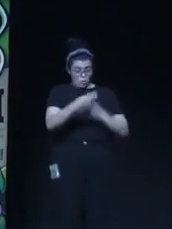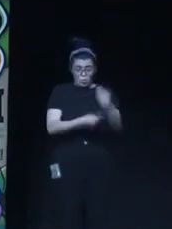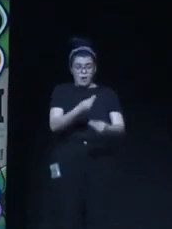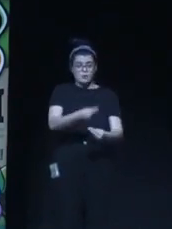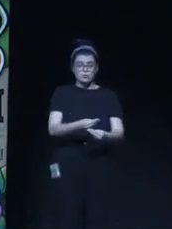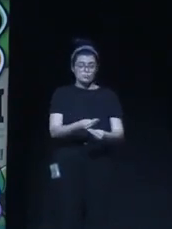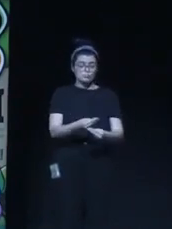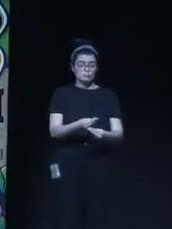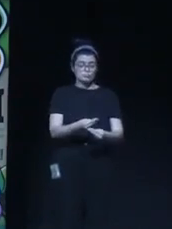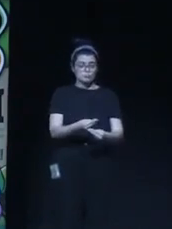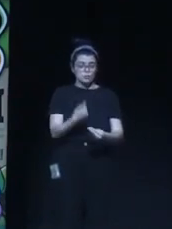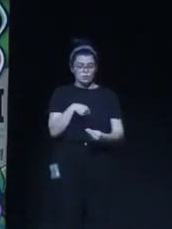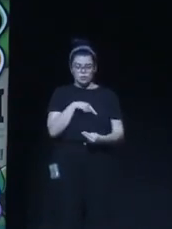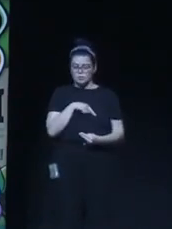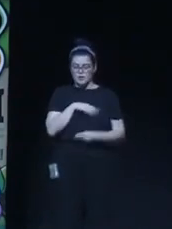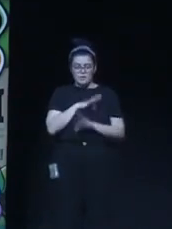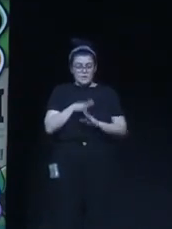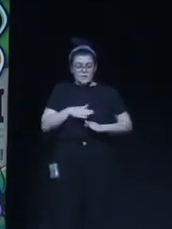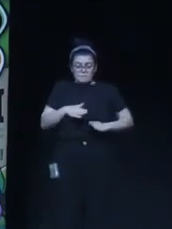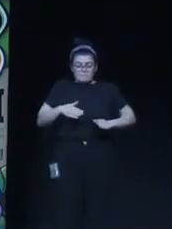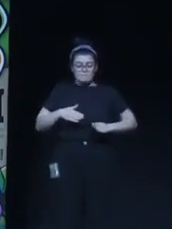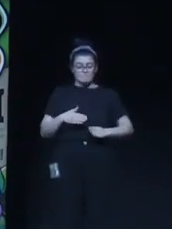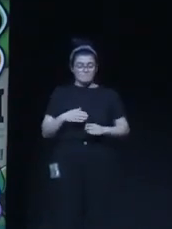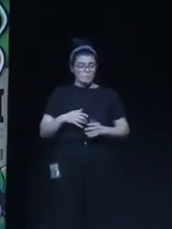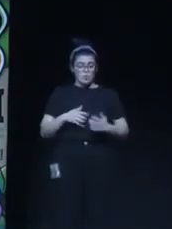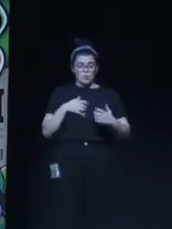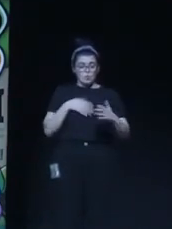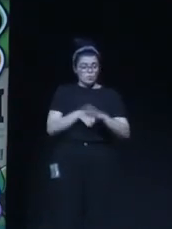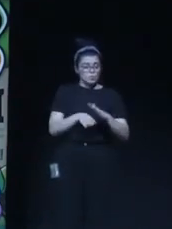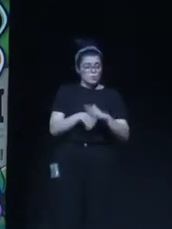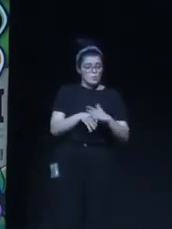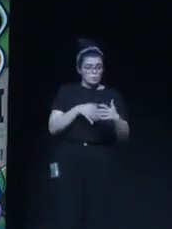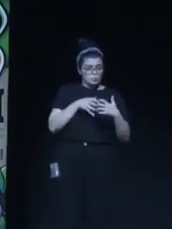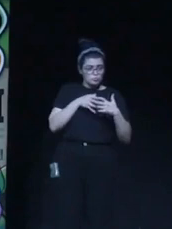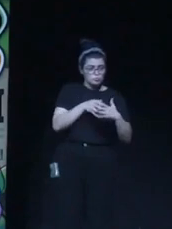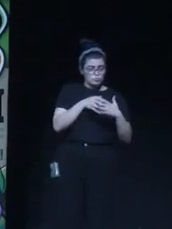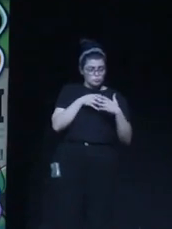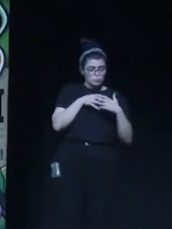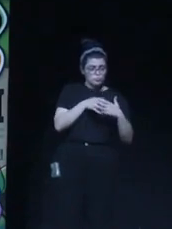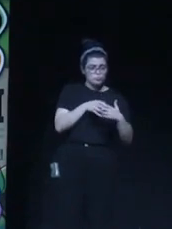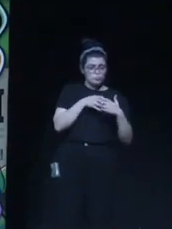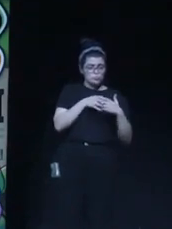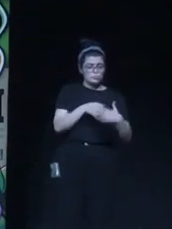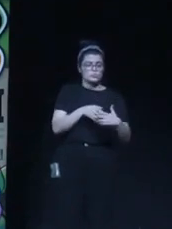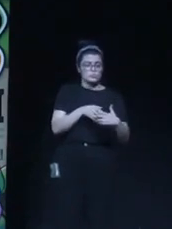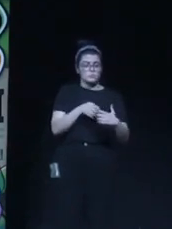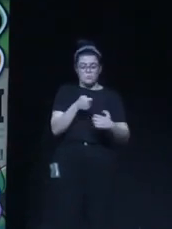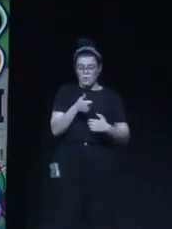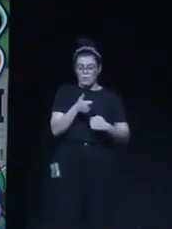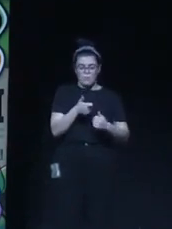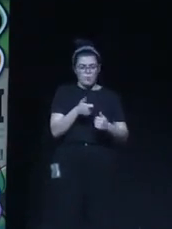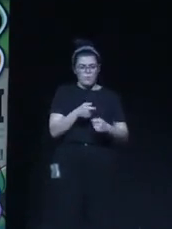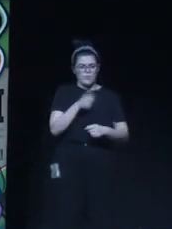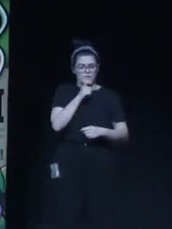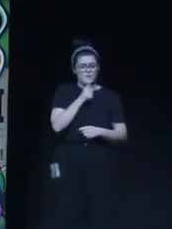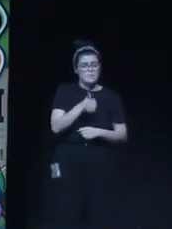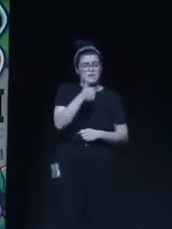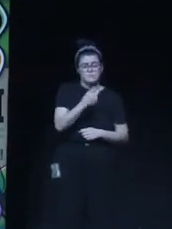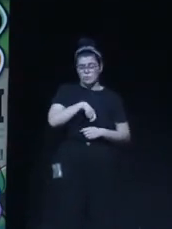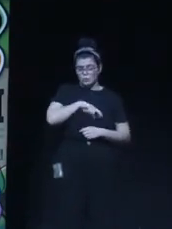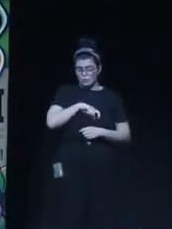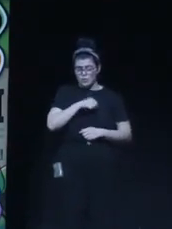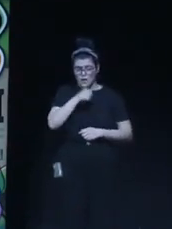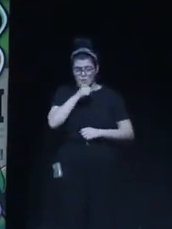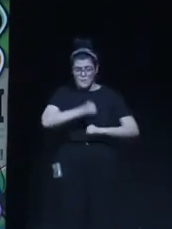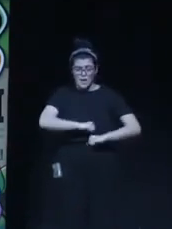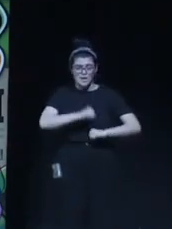Entonces no nos ha quedado más remedio que seguir. Y seguir, pero claro, ahora es más, cada vez es más difícil, porque somos mayores, porque